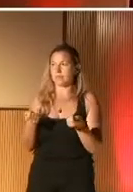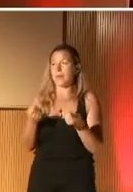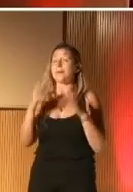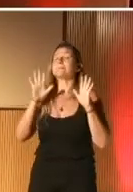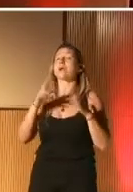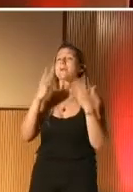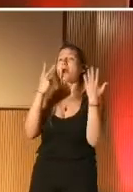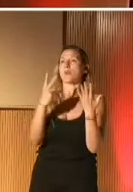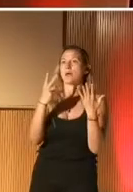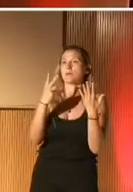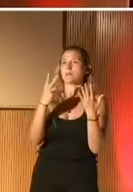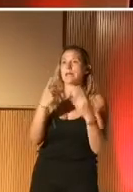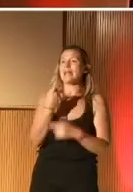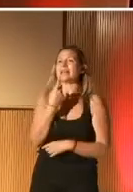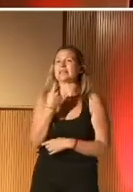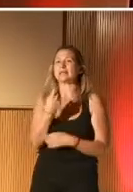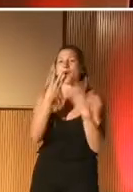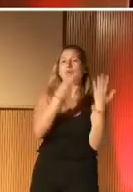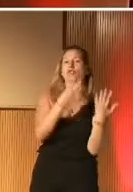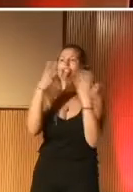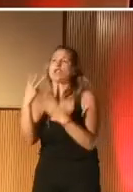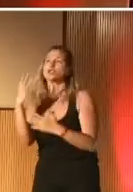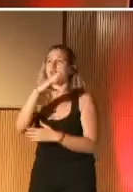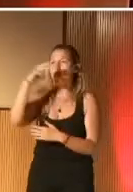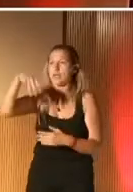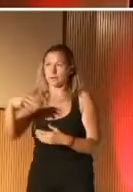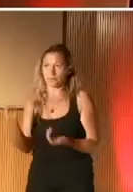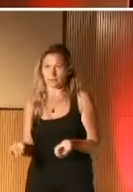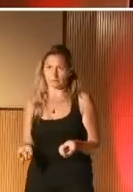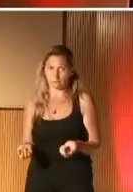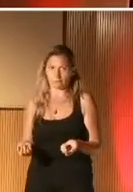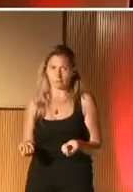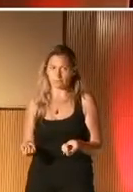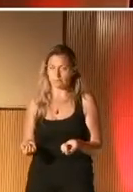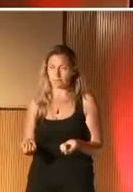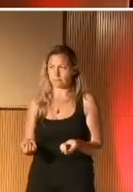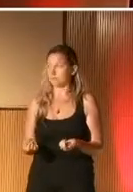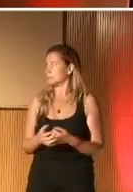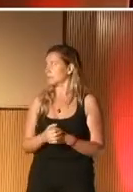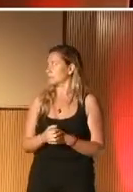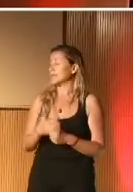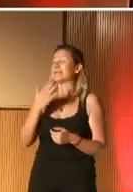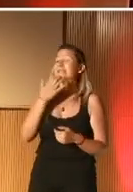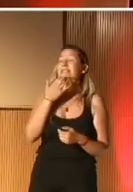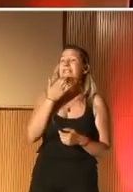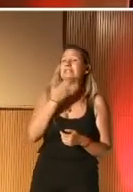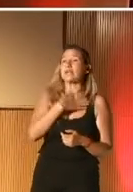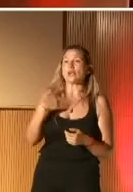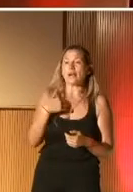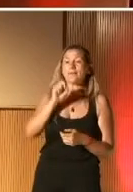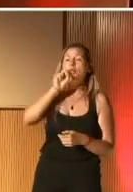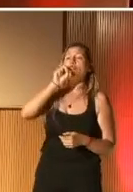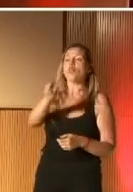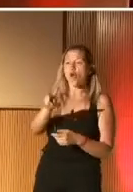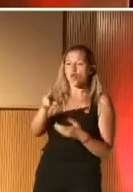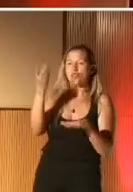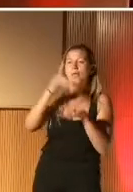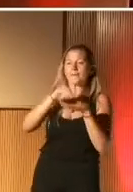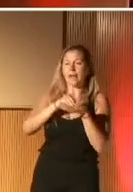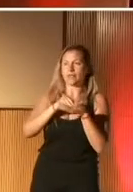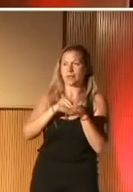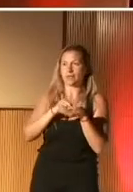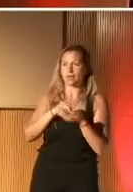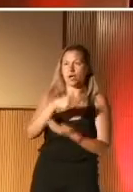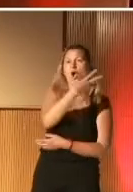veces necesitamos 88 centímetros. No nos vale ni siquiera un A1. Si ella quería doblarlo 12 veces, necesitaba